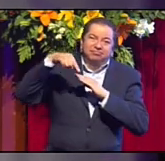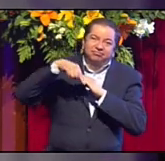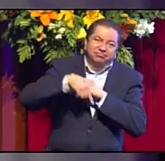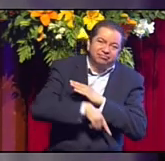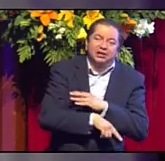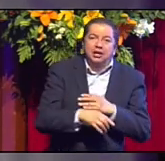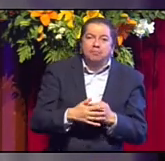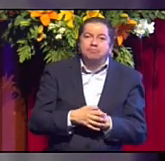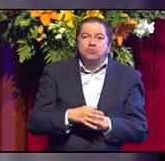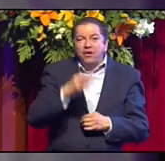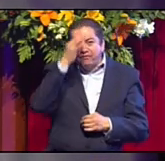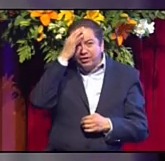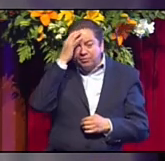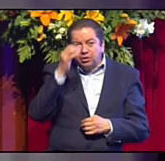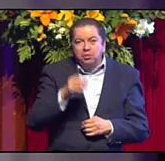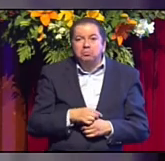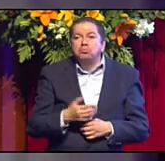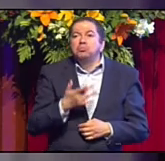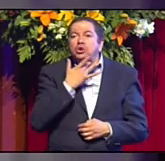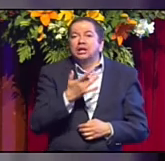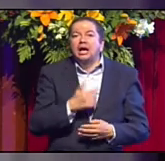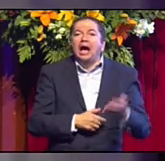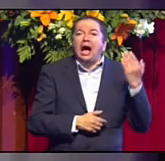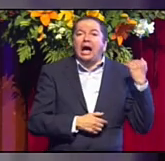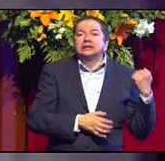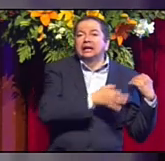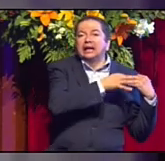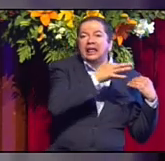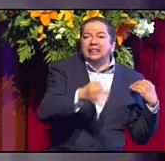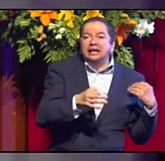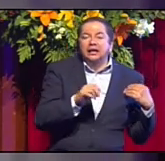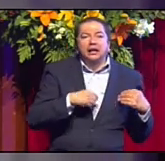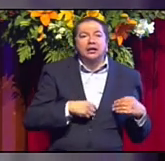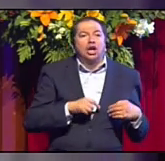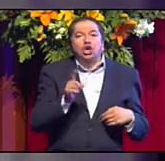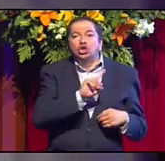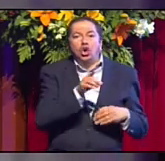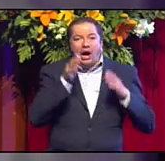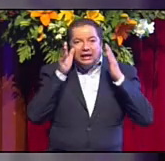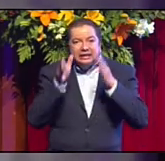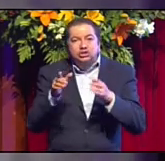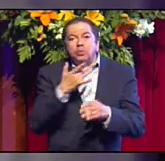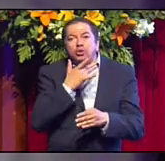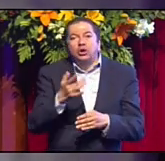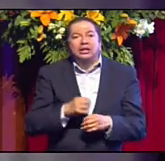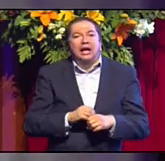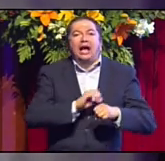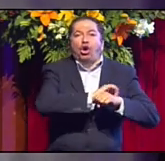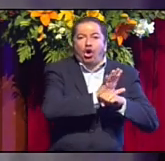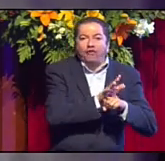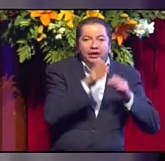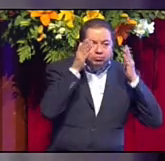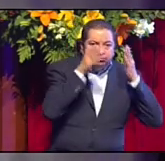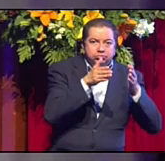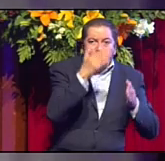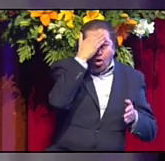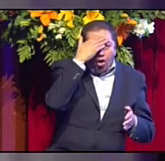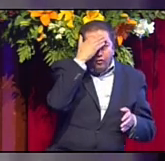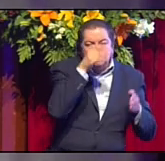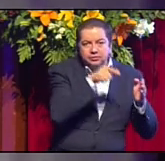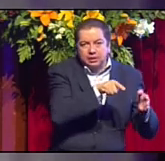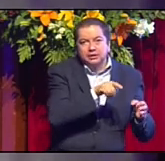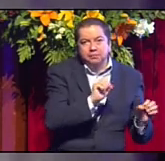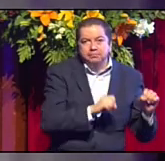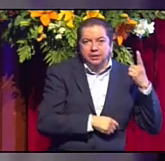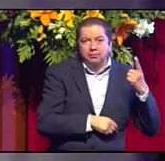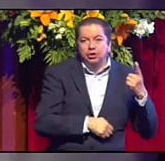dijeron que no los iban a atender porque estábamos preocupados del COVID. Y es verdad, estábamos preocupados del COVID,